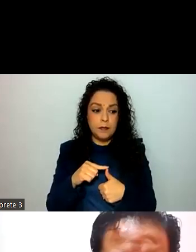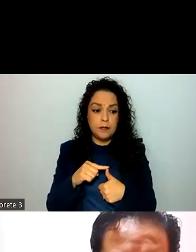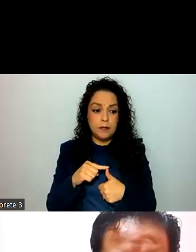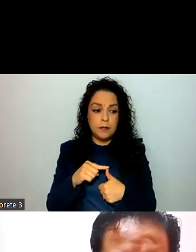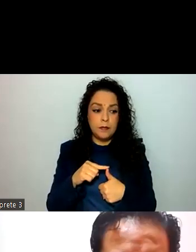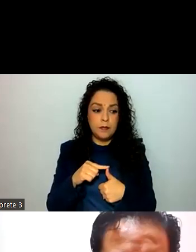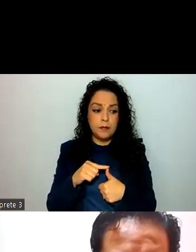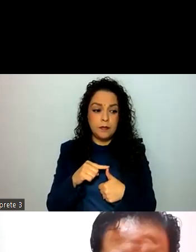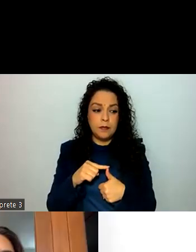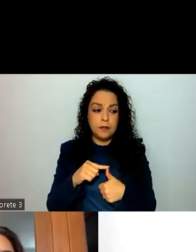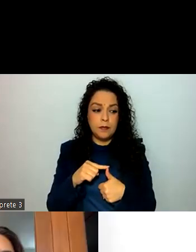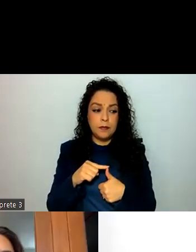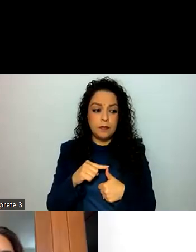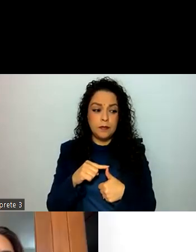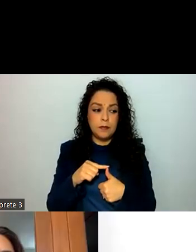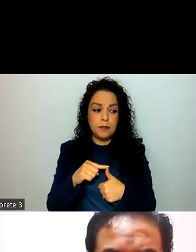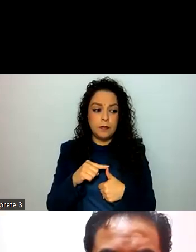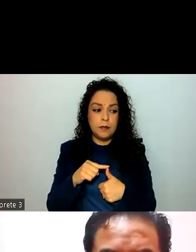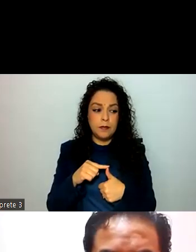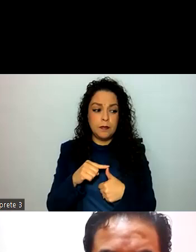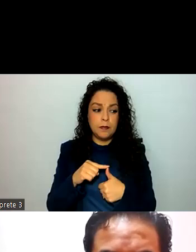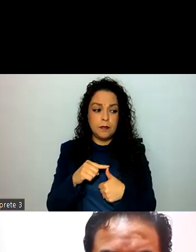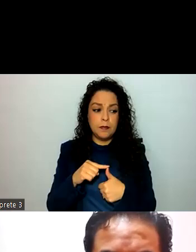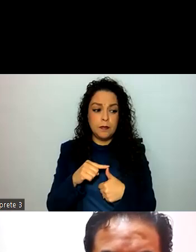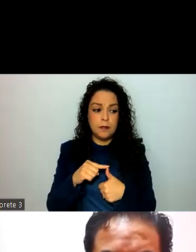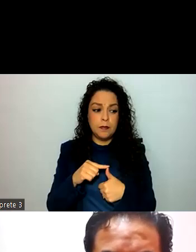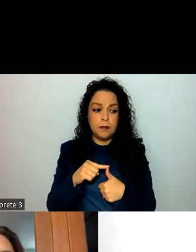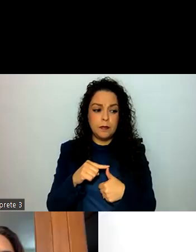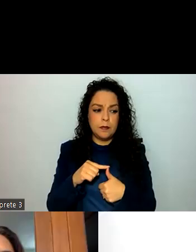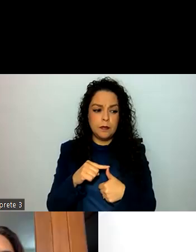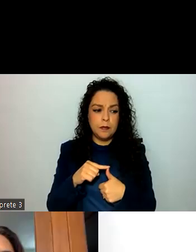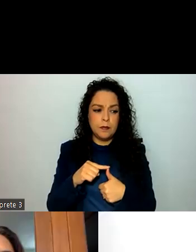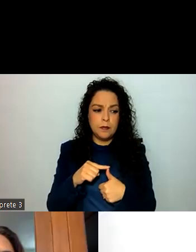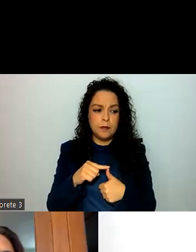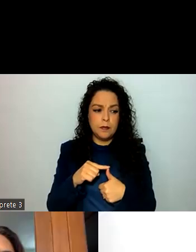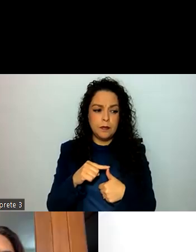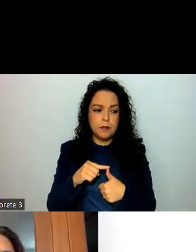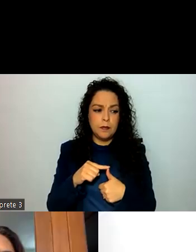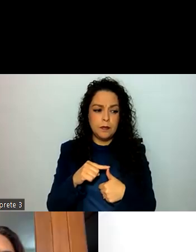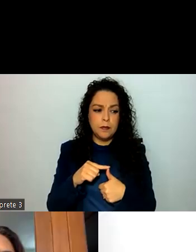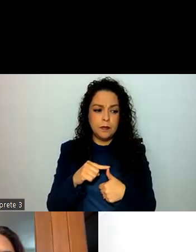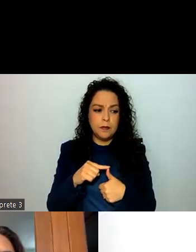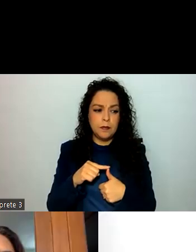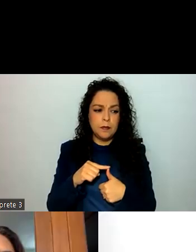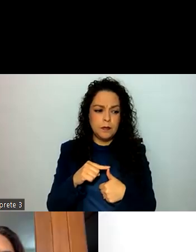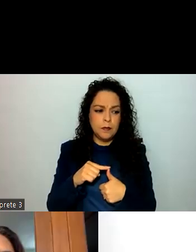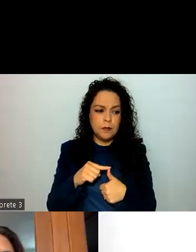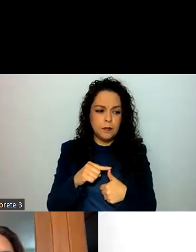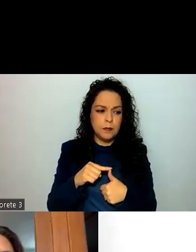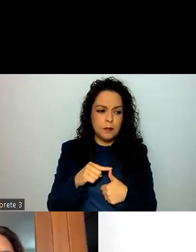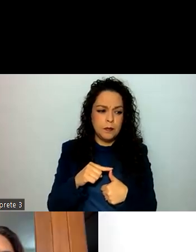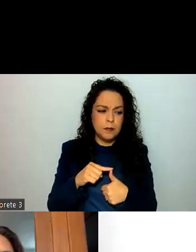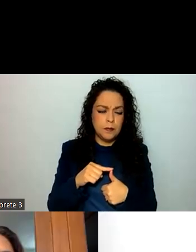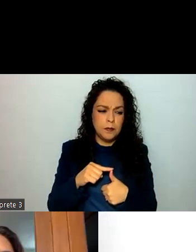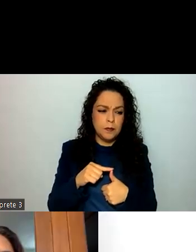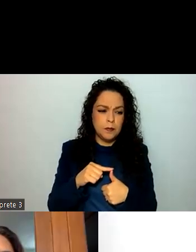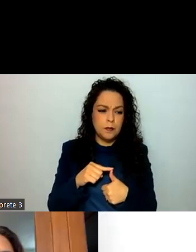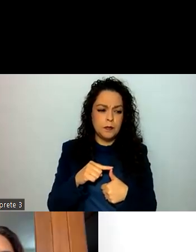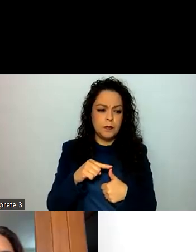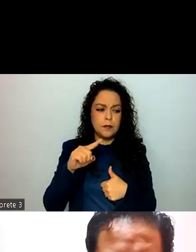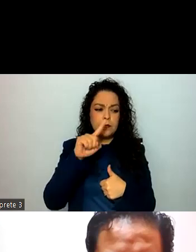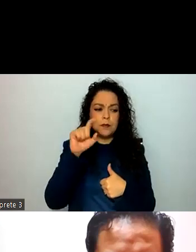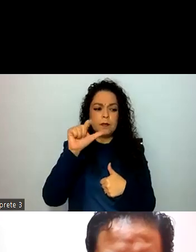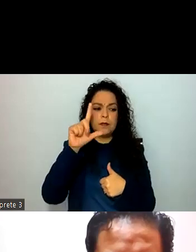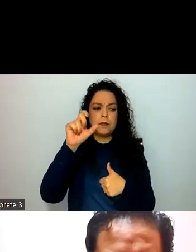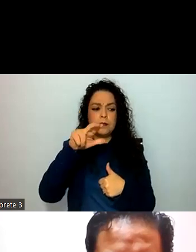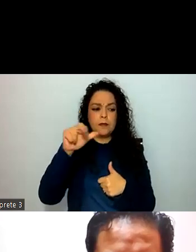al apartado de las condiciones generales de trabajo de las prestaciones, y dice las prestaciones Francisco Saldaña, a favor. en